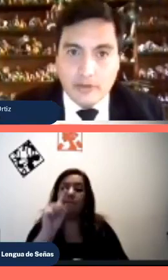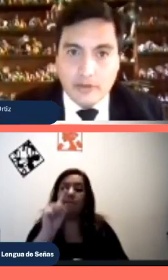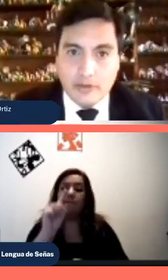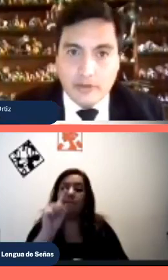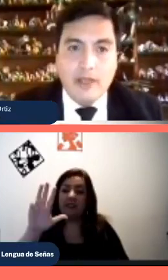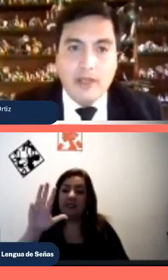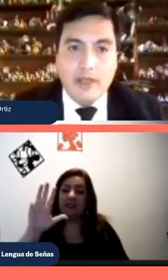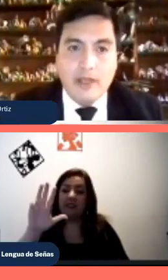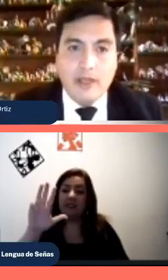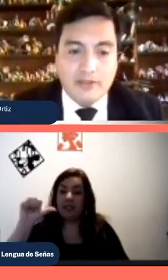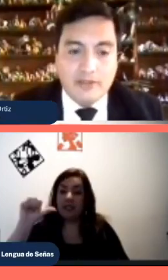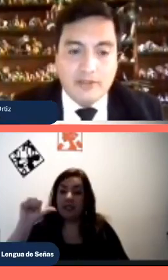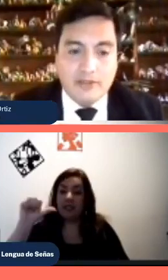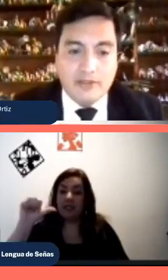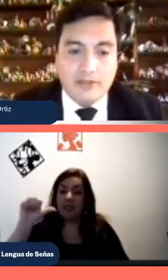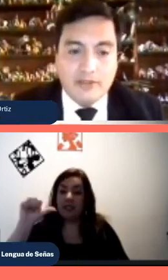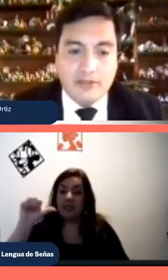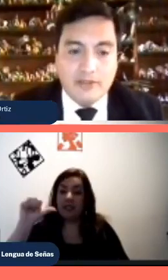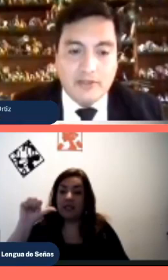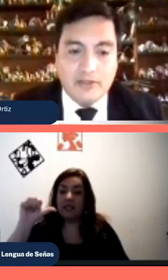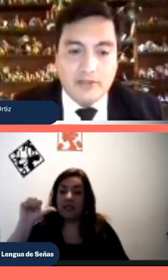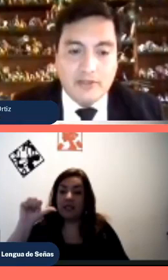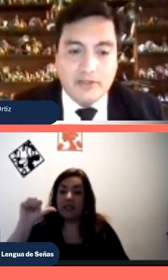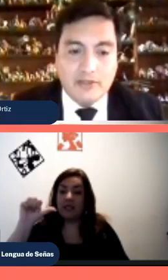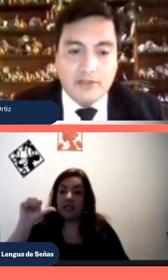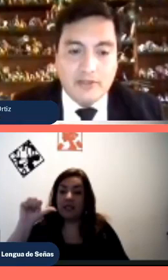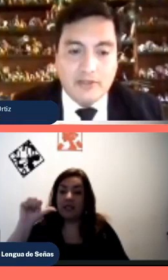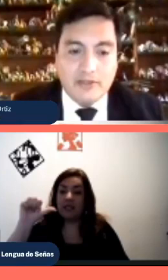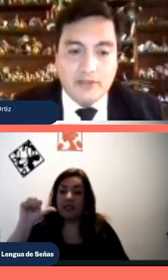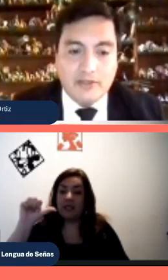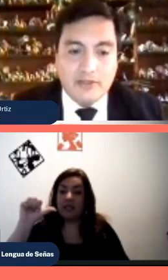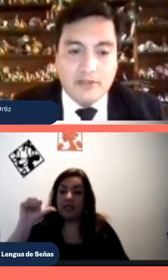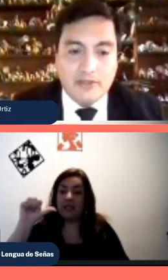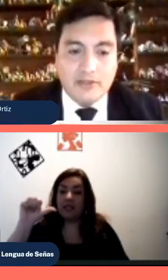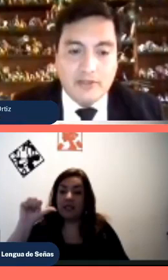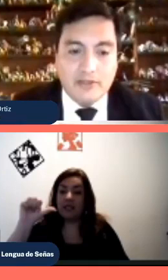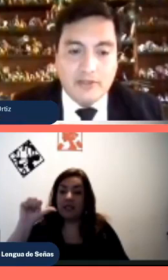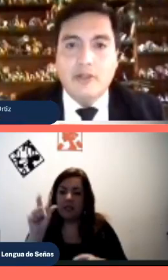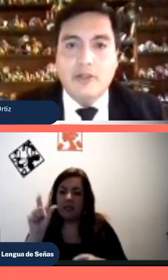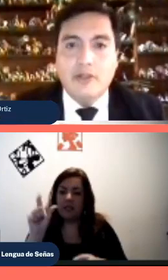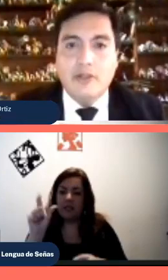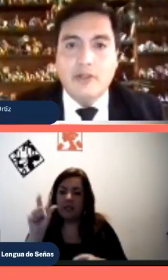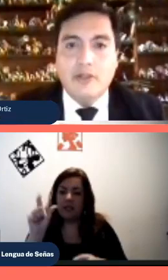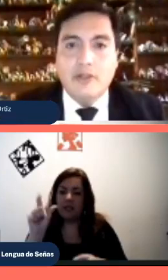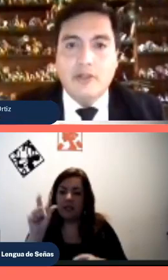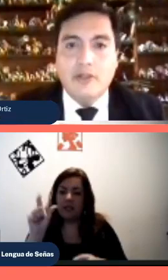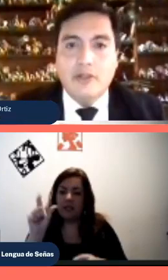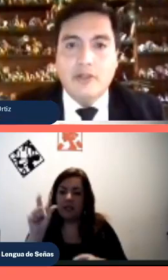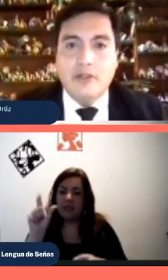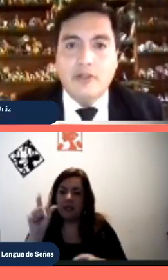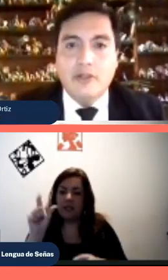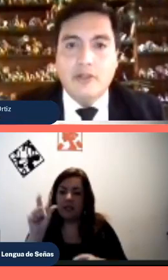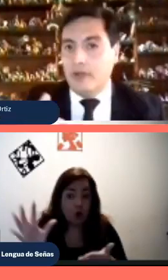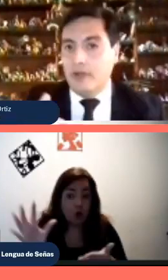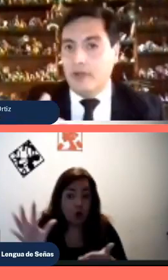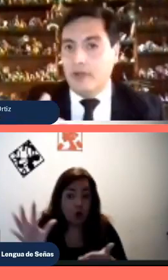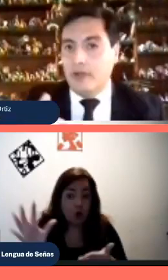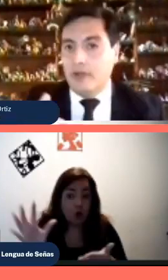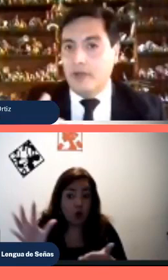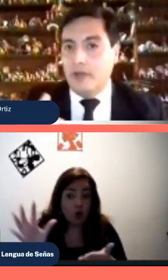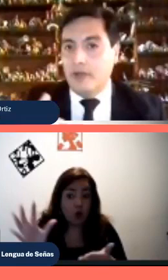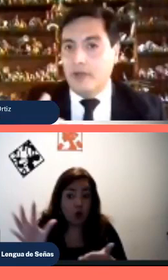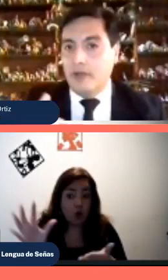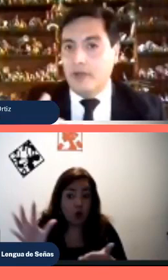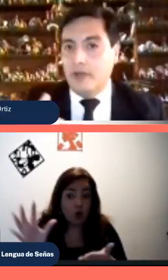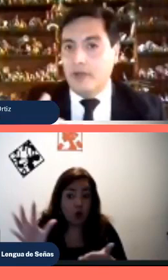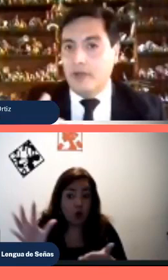1968 en Pichasca. Y fueron restos de un dinosaurio saurópodo, o sea, un herbívoro de